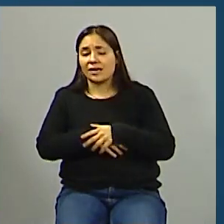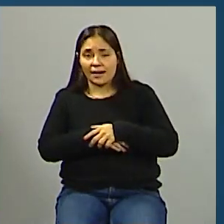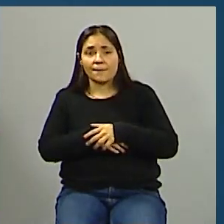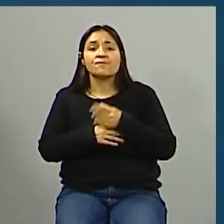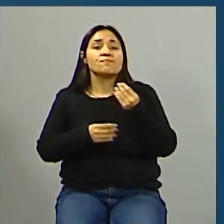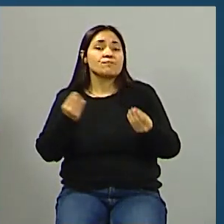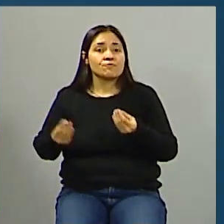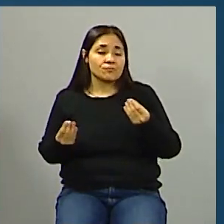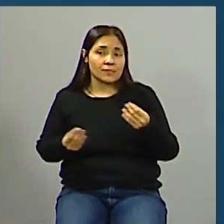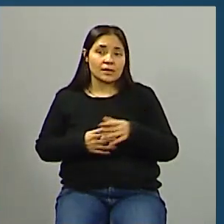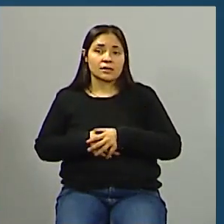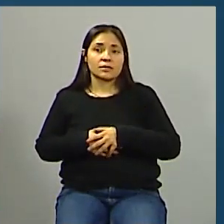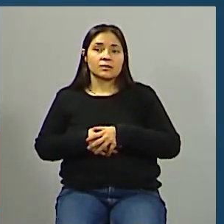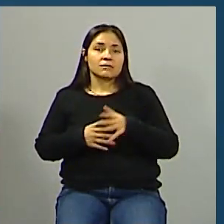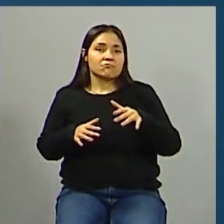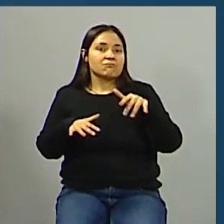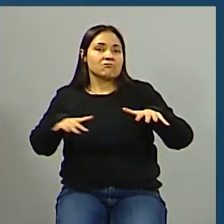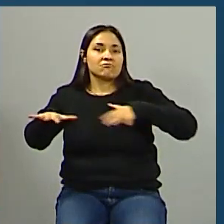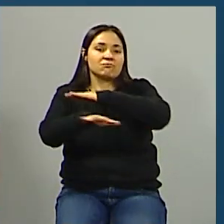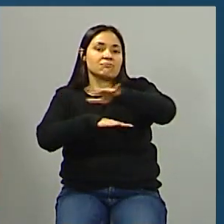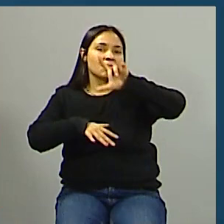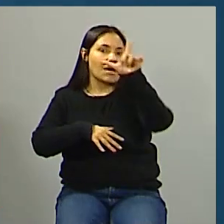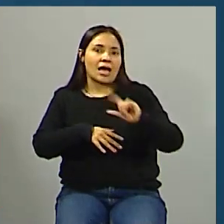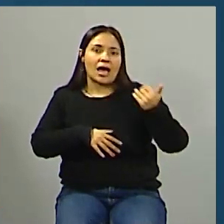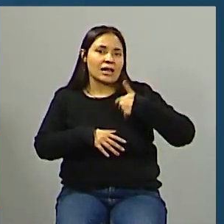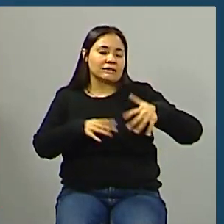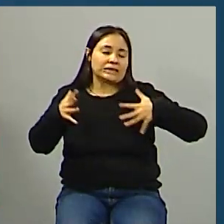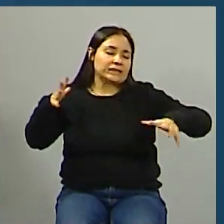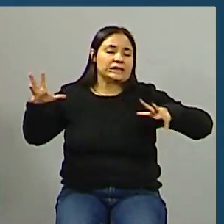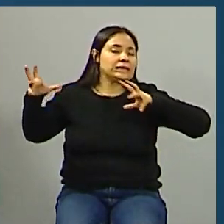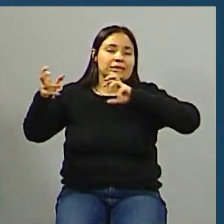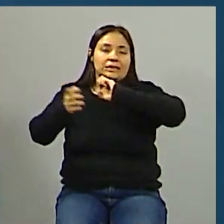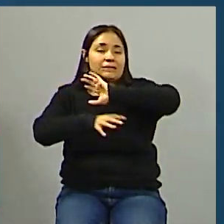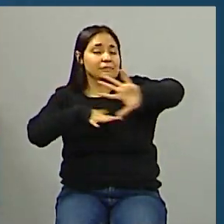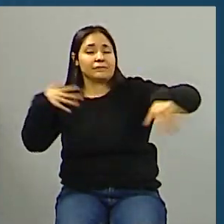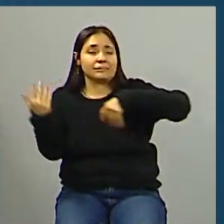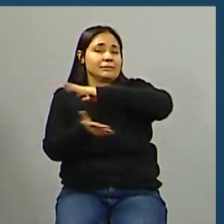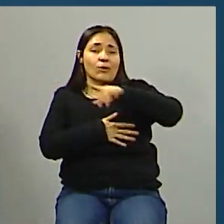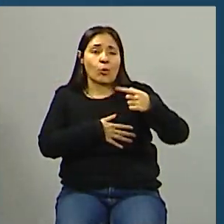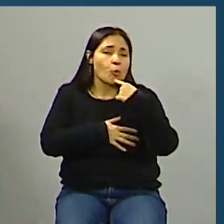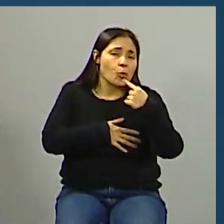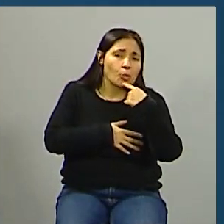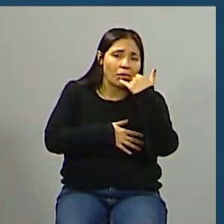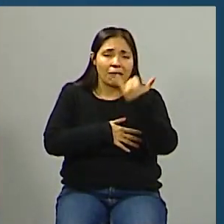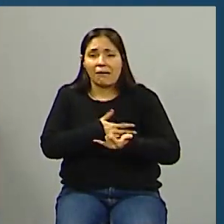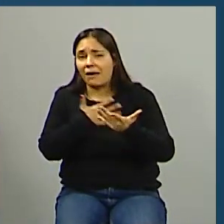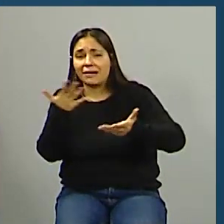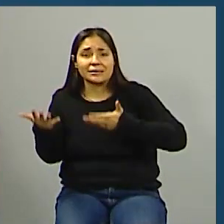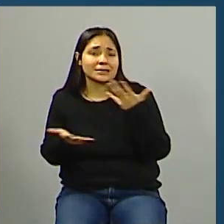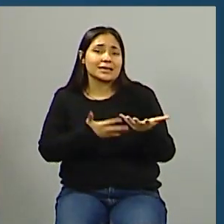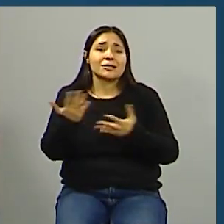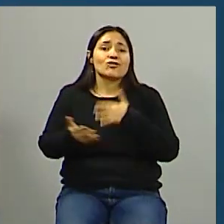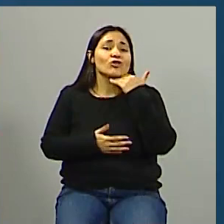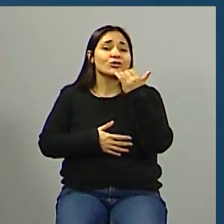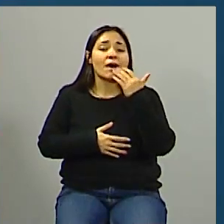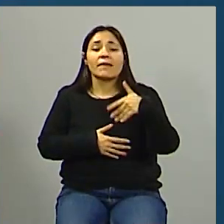que estamos en un mar picado, en este país tan imprevisible, con tanta incertidumbre de las cosas que puedan